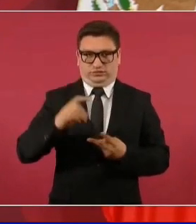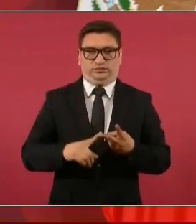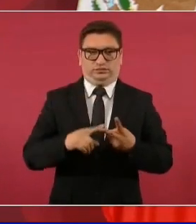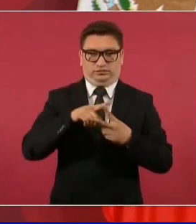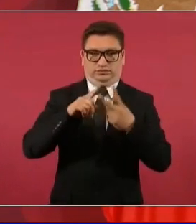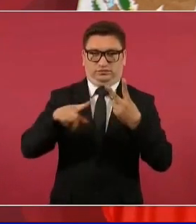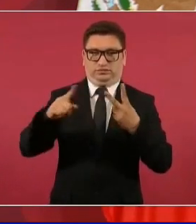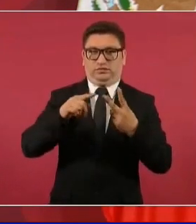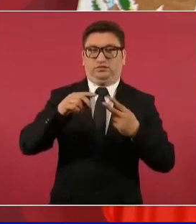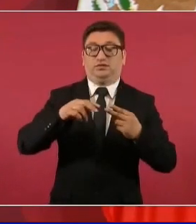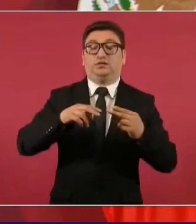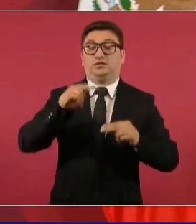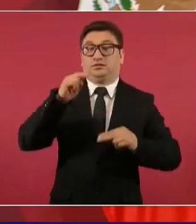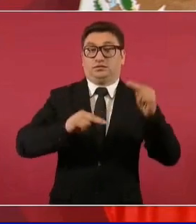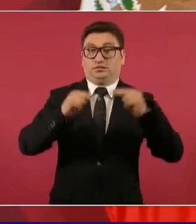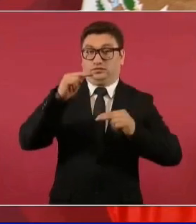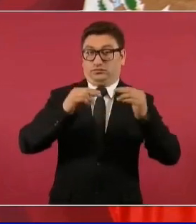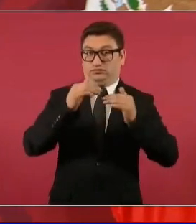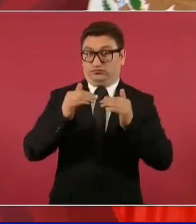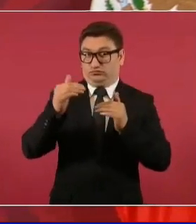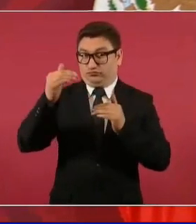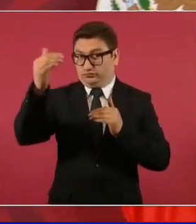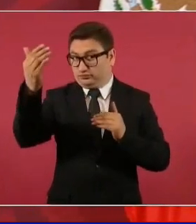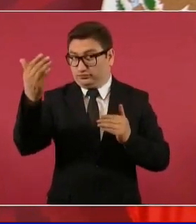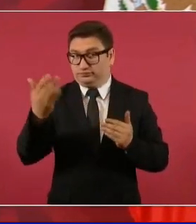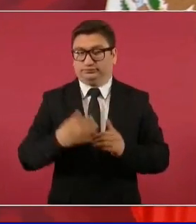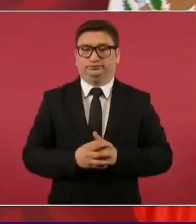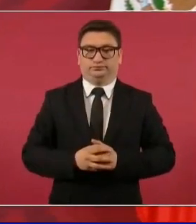Ahí la tasa de crecimiento también